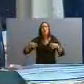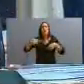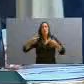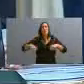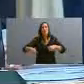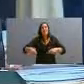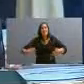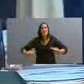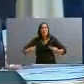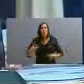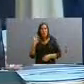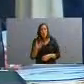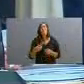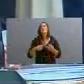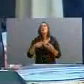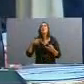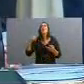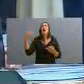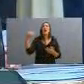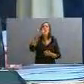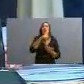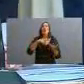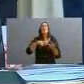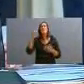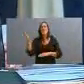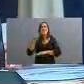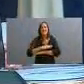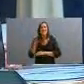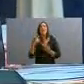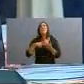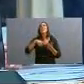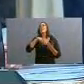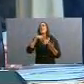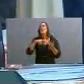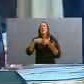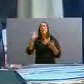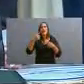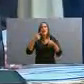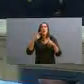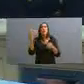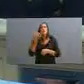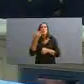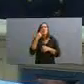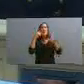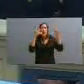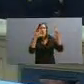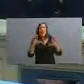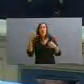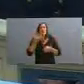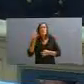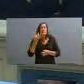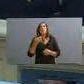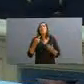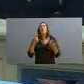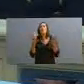aérea, adquisición de aeronaves, de escáneres, 4 sofisticados equipos de rayos X, Policía